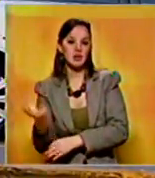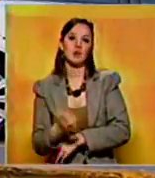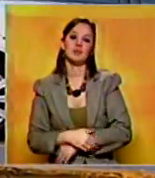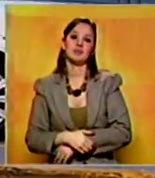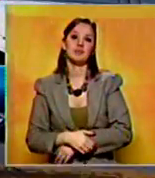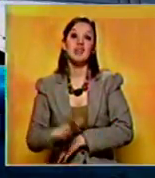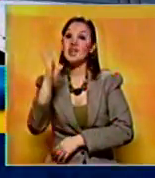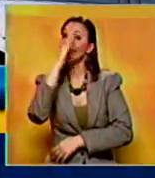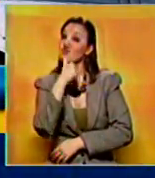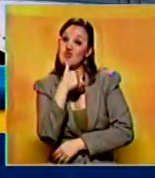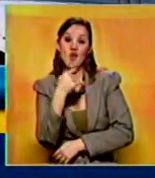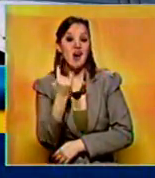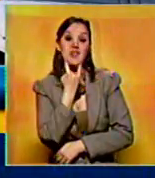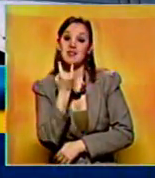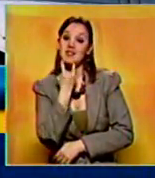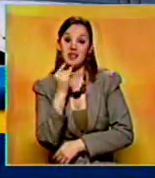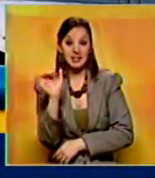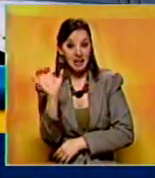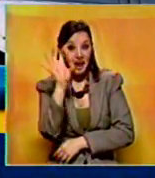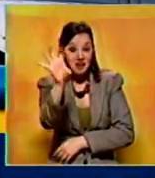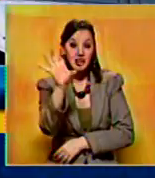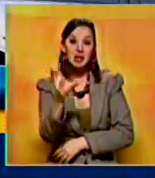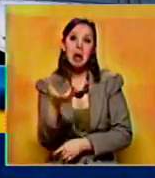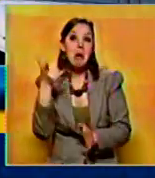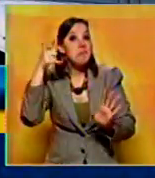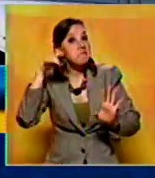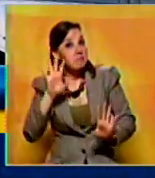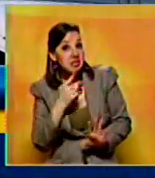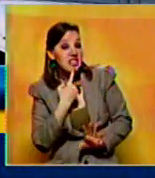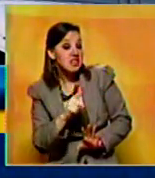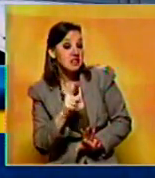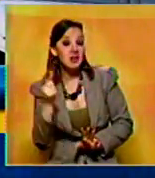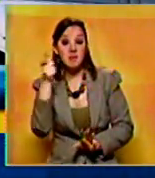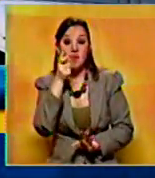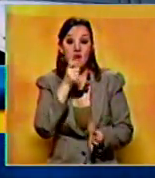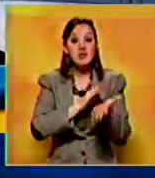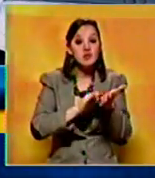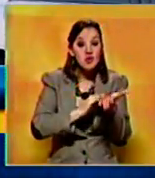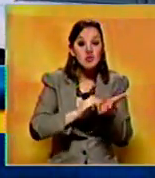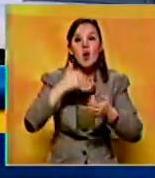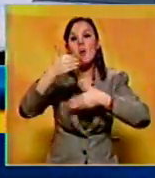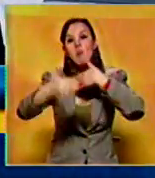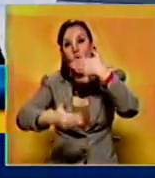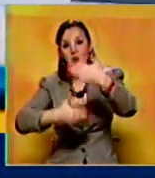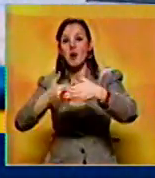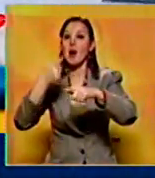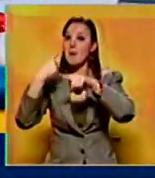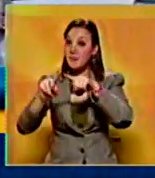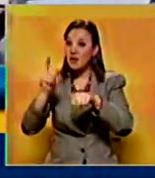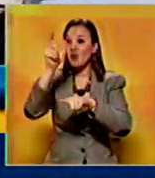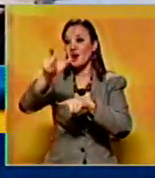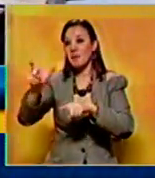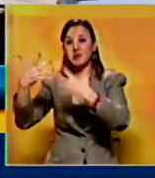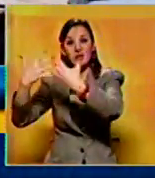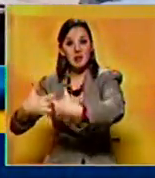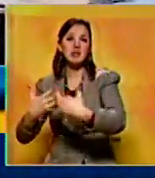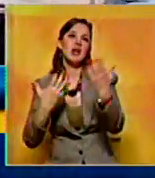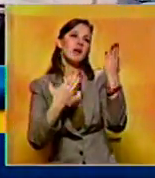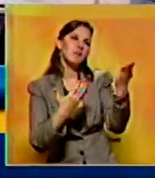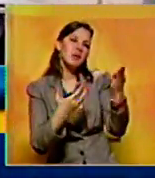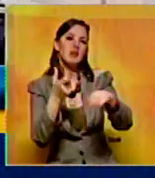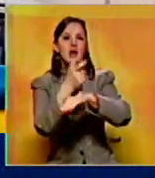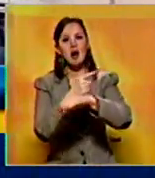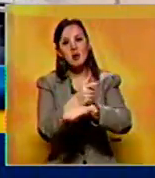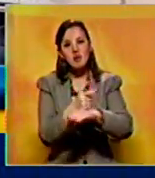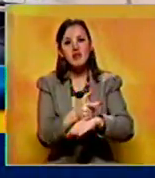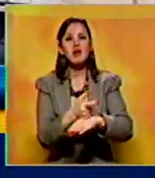escasez de baterías en el país parece estarse solucionando paulatinamente. Sin embargo, los importadores solicitan al gobierno nacional que las